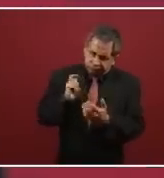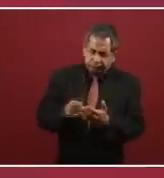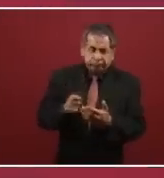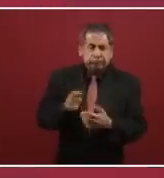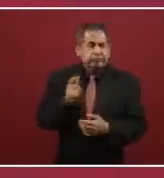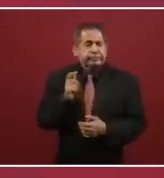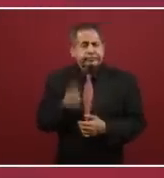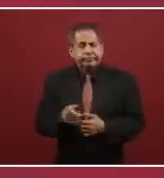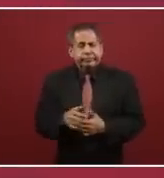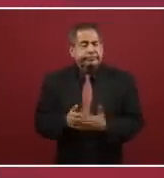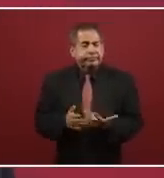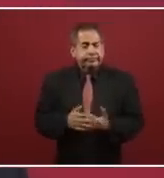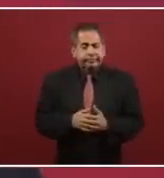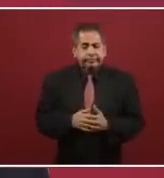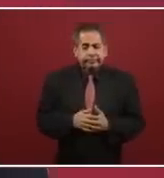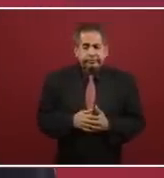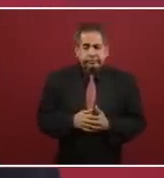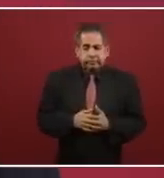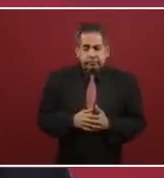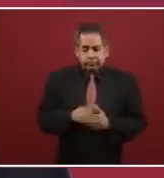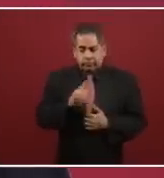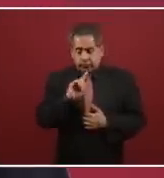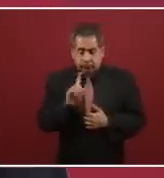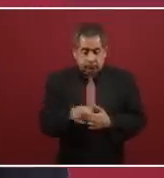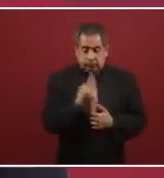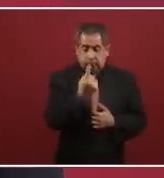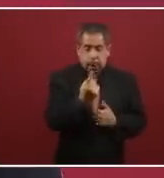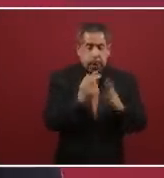es que no haya una religión